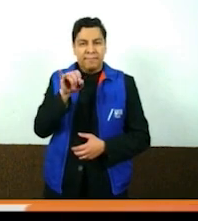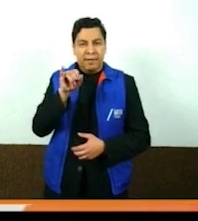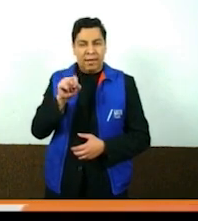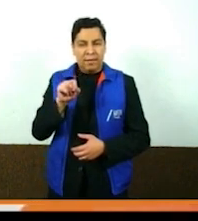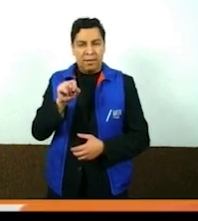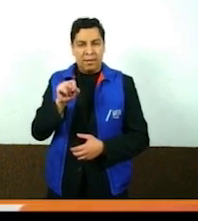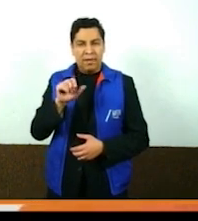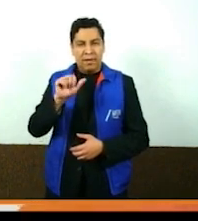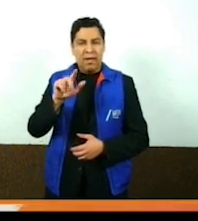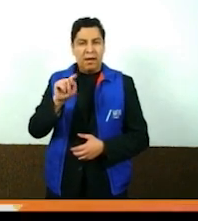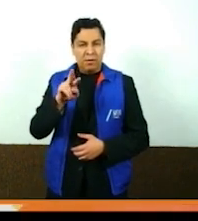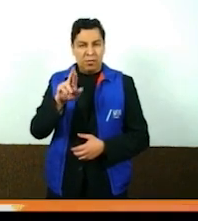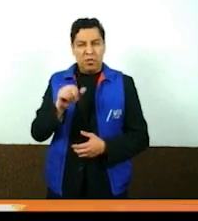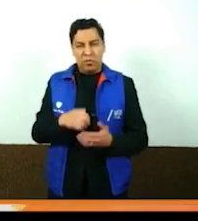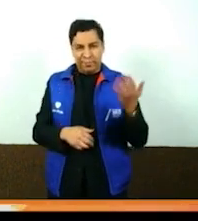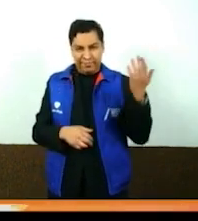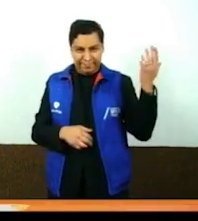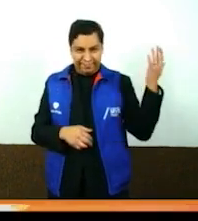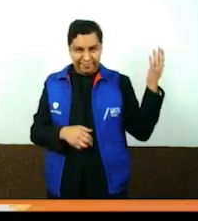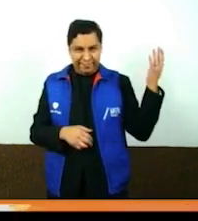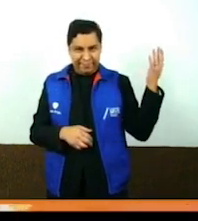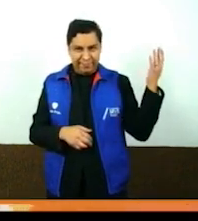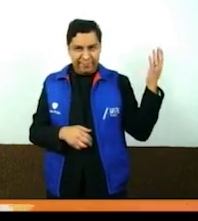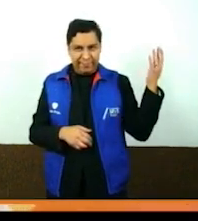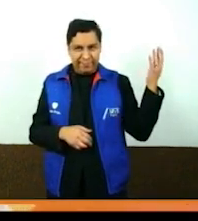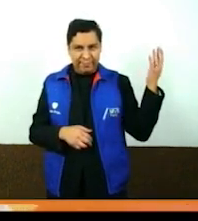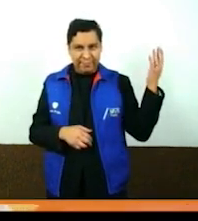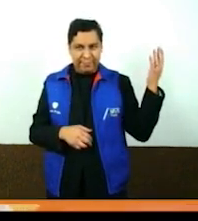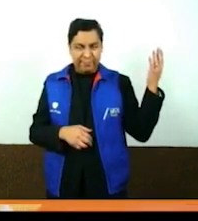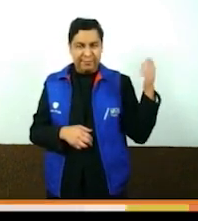Jaime Arturo Chávez Rodríguez,